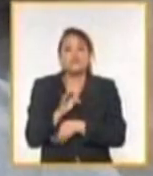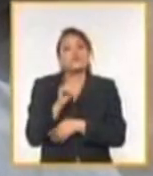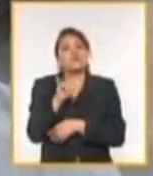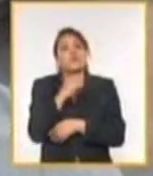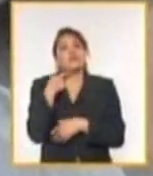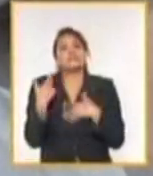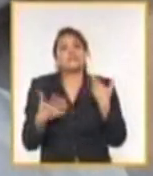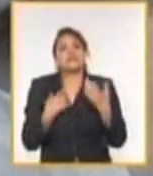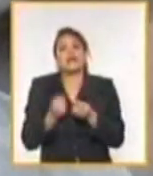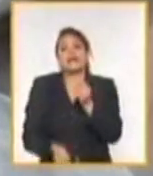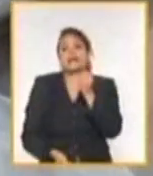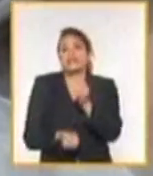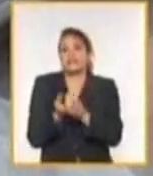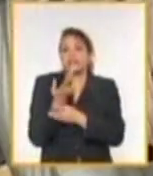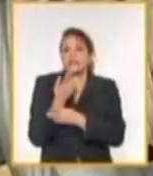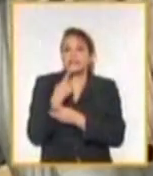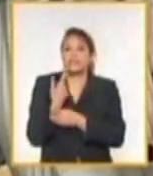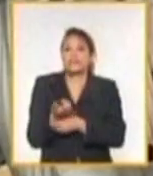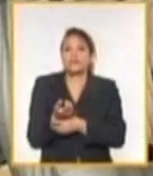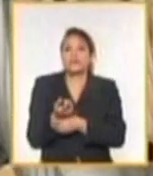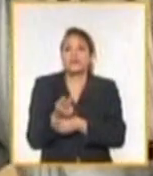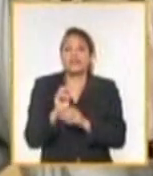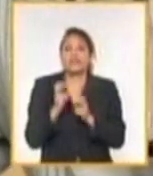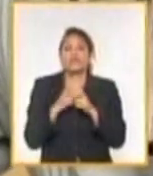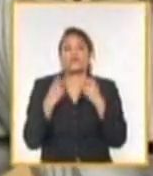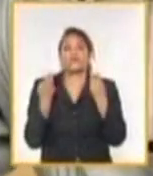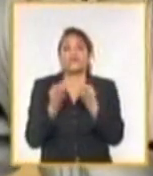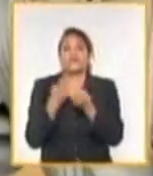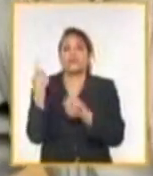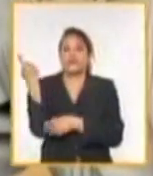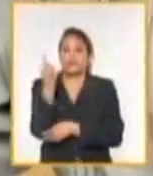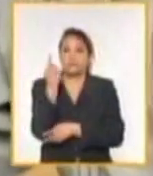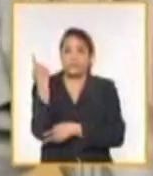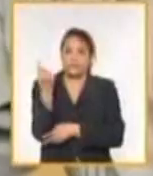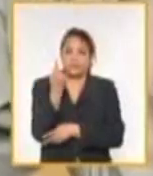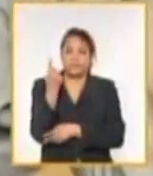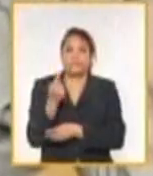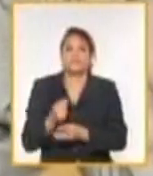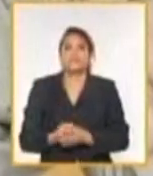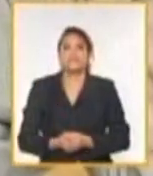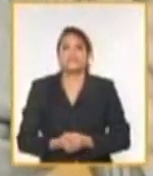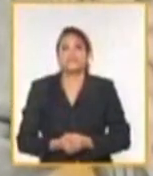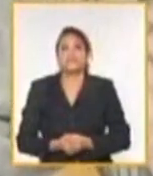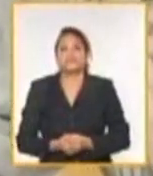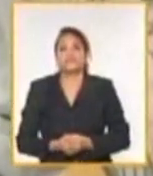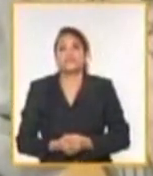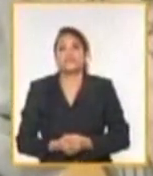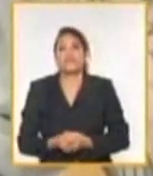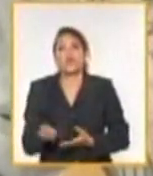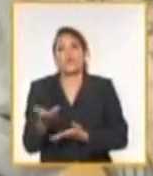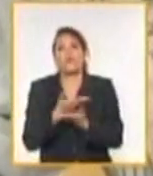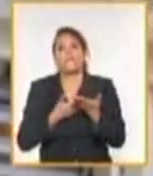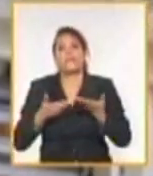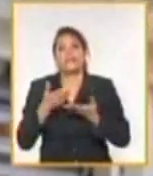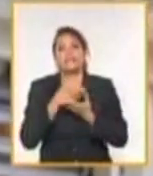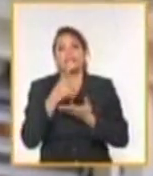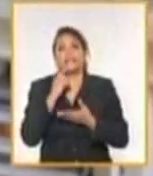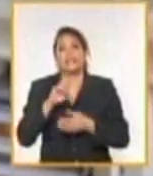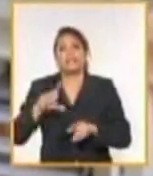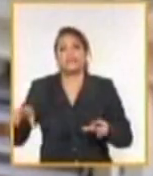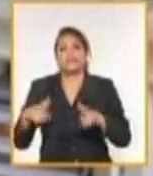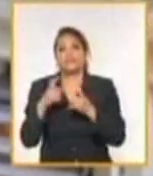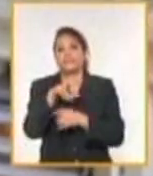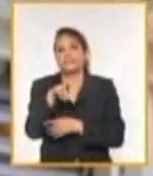su creación, su Consejo Nacional, para también compartir en este nuevo aniversario todo